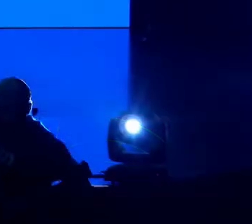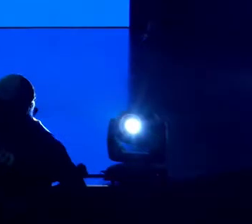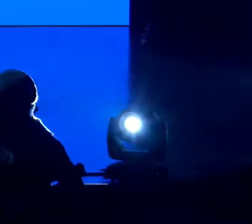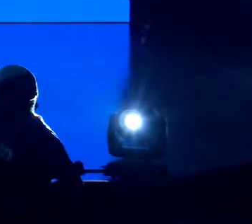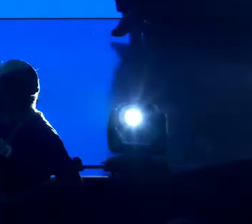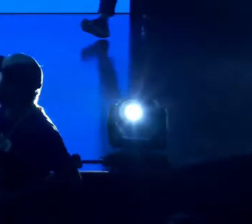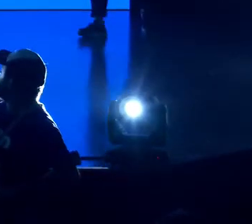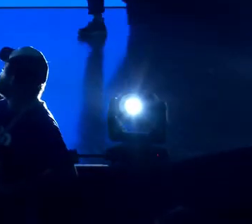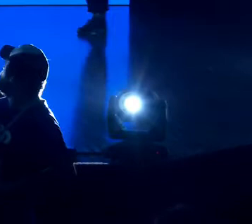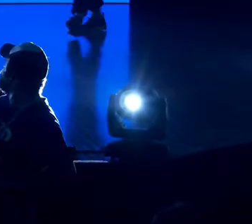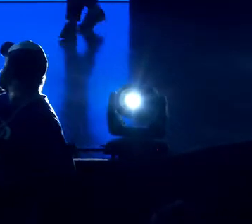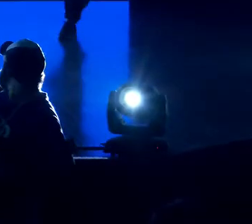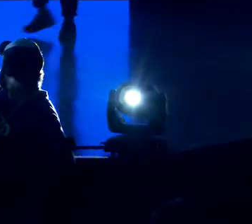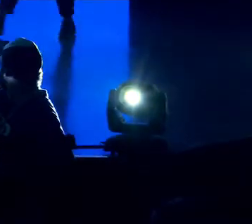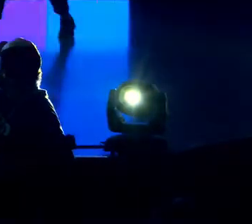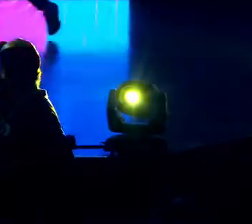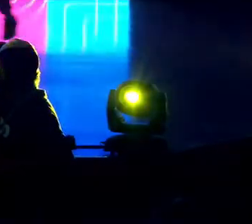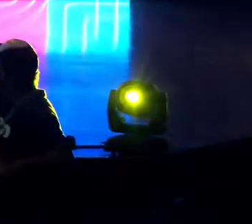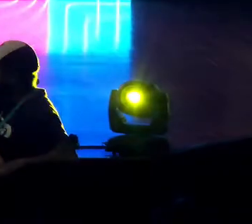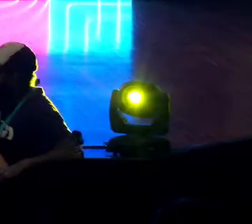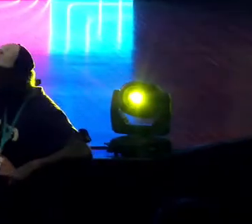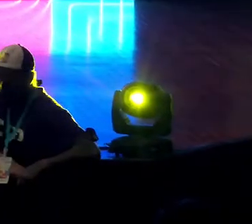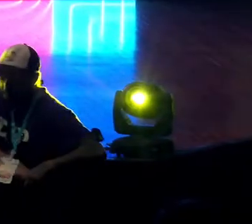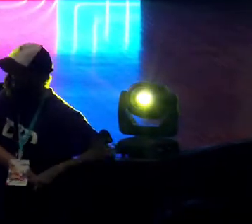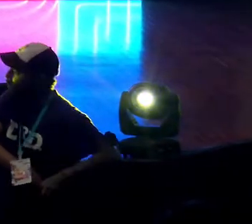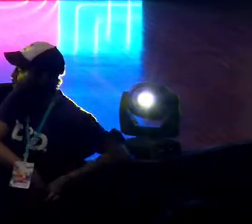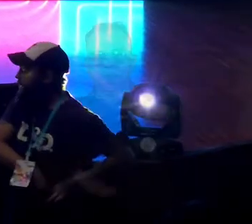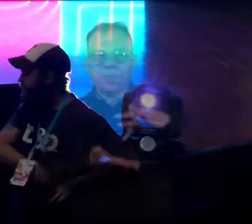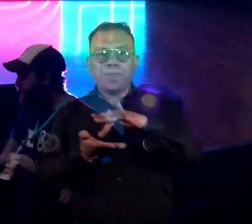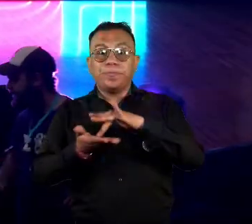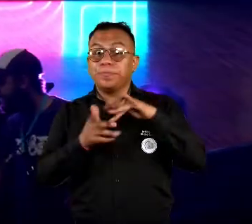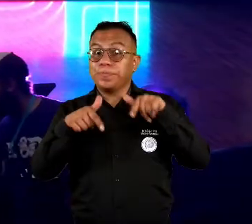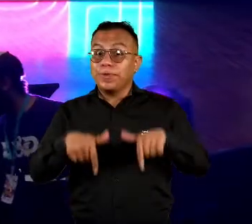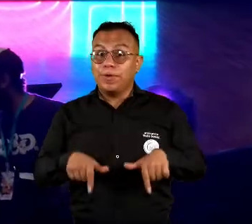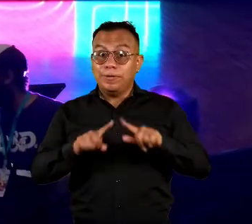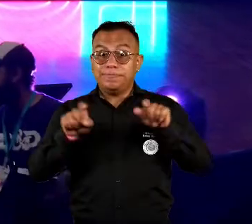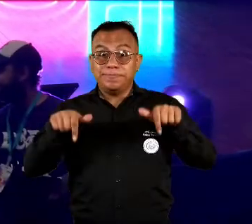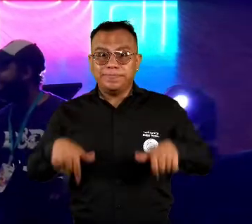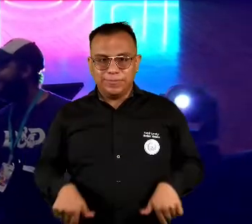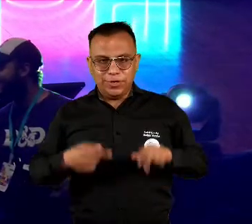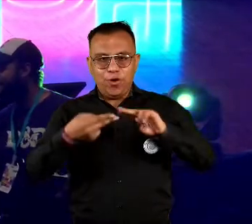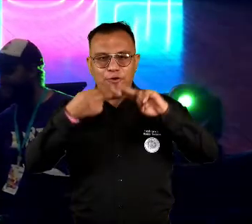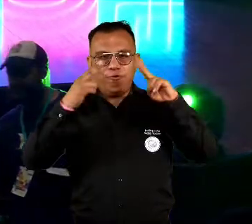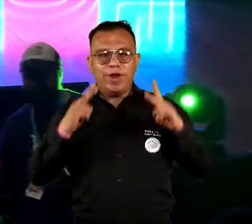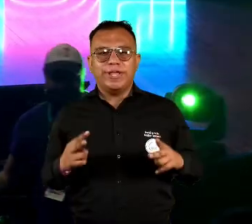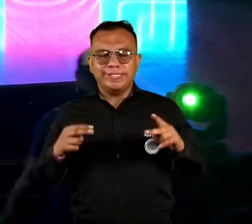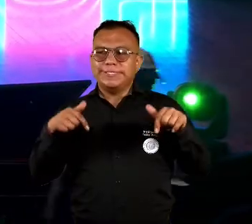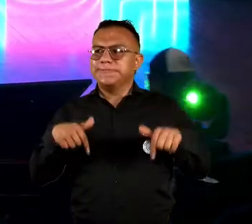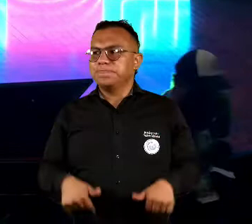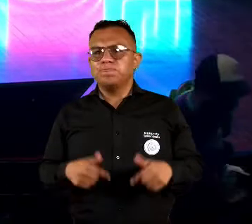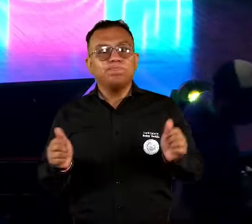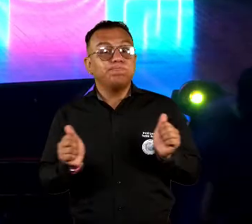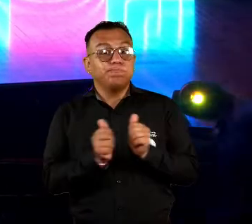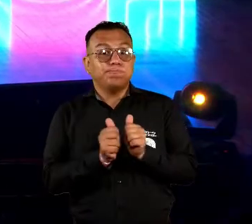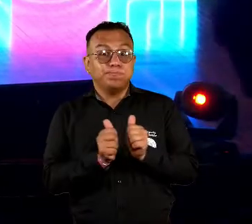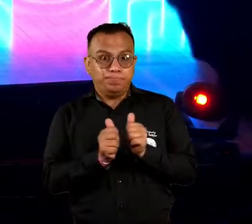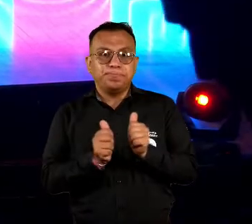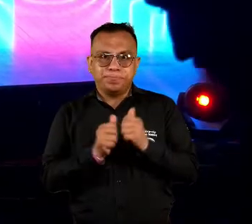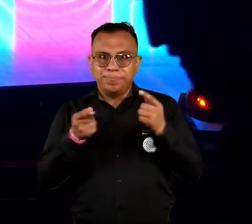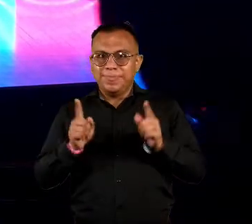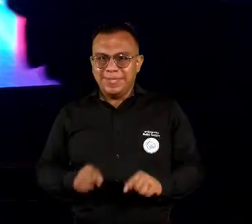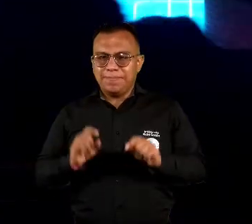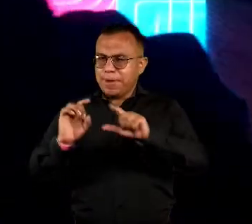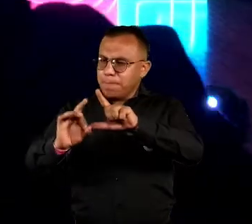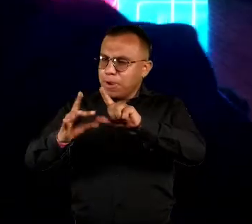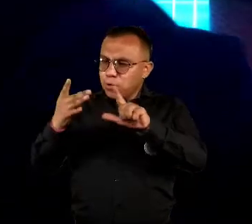Buenos días les damos la bienvenida a todos los asistentes que nos acompañan el día de hoy aquí en corferias y a los que nos acompañan también vía streaming